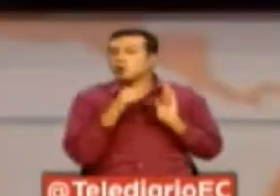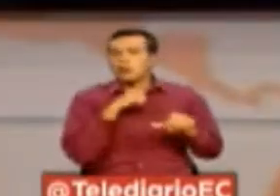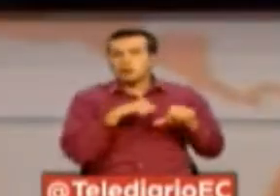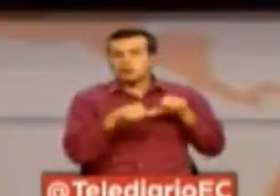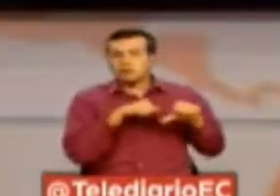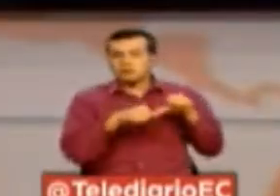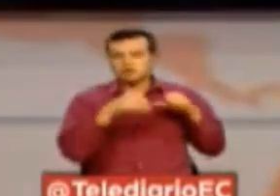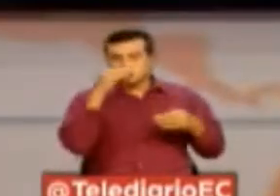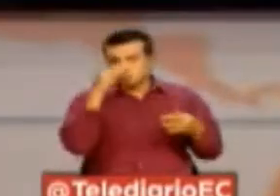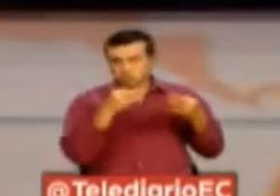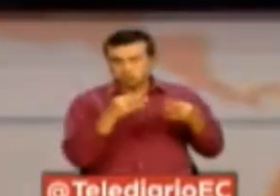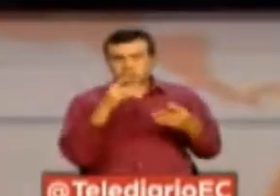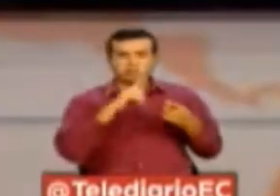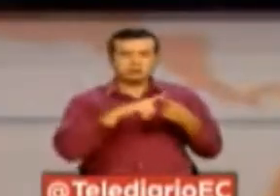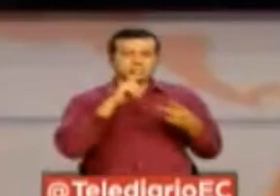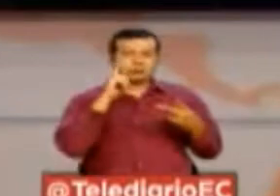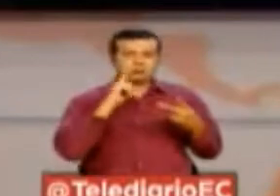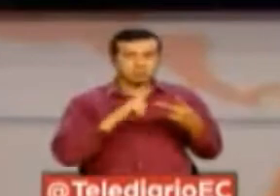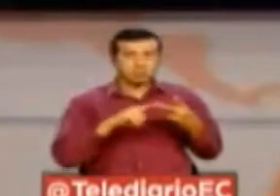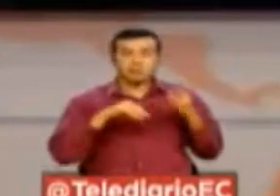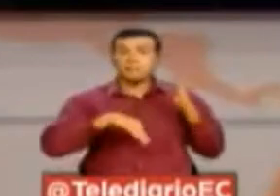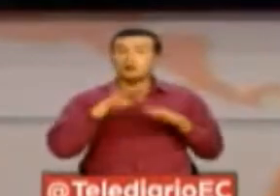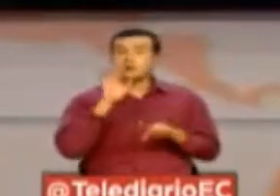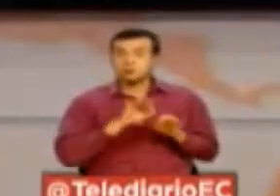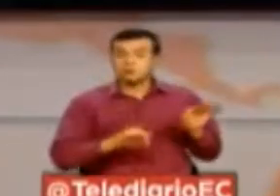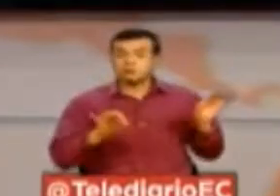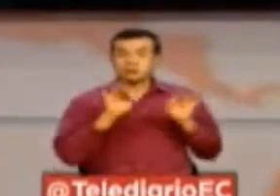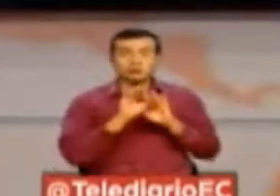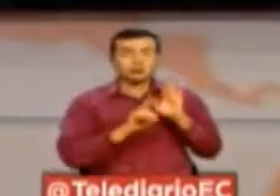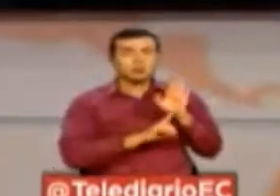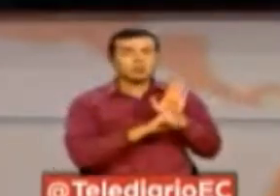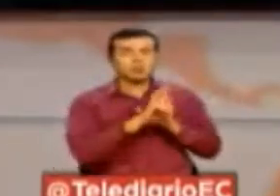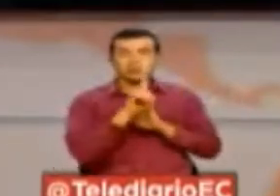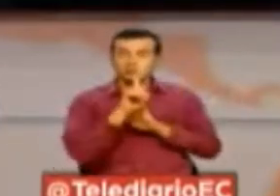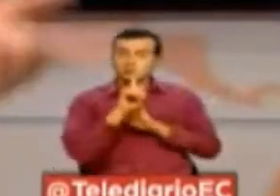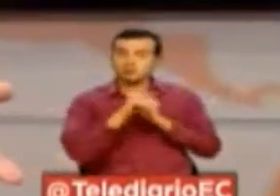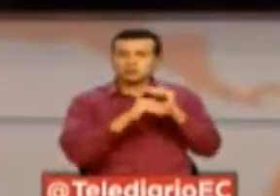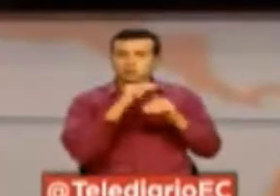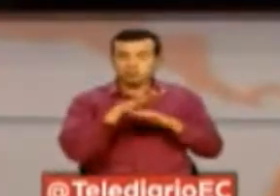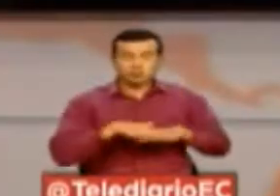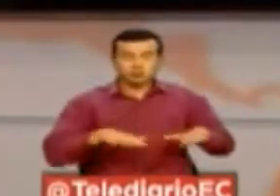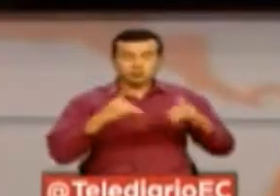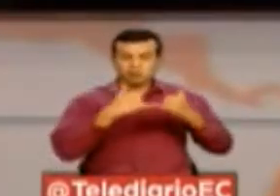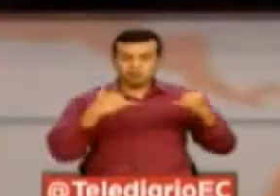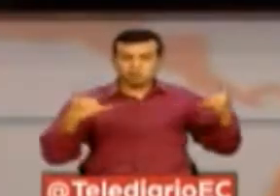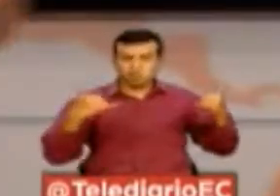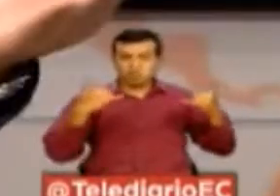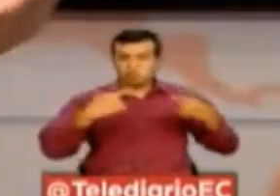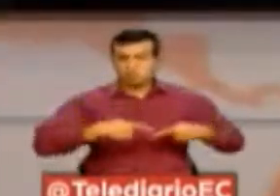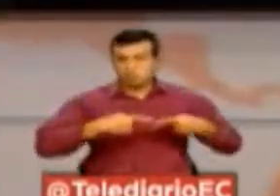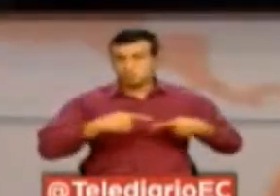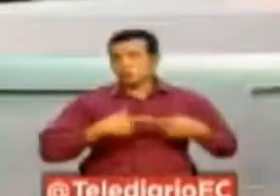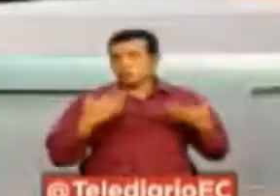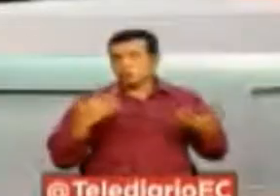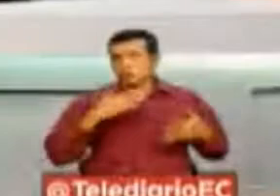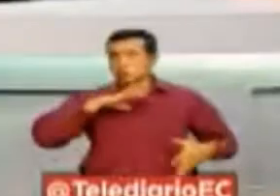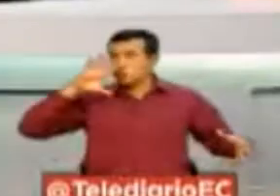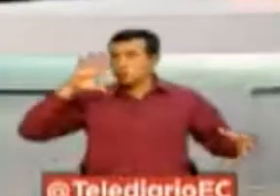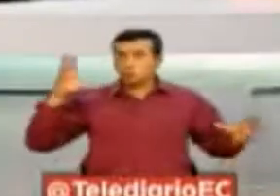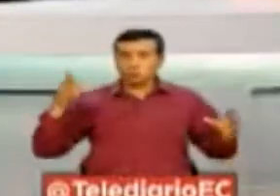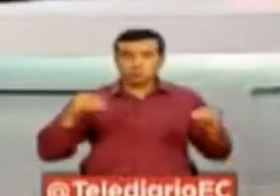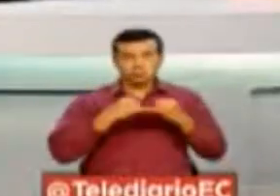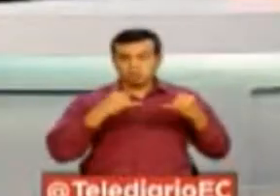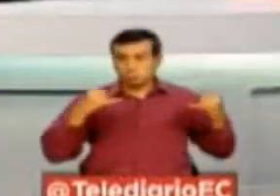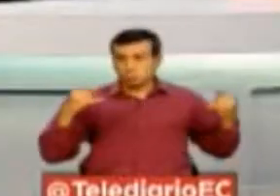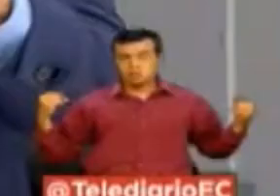administración de justicia y también sobre todo con el desarrollo y el progreso de la zona fronteriza de todo el cordón